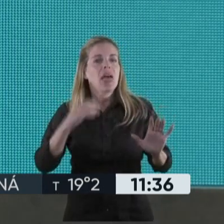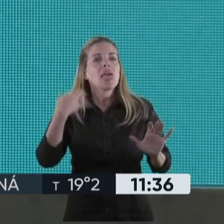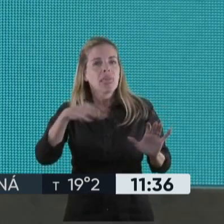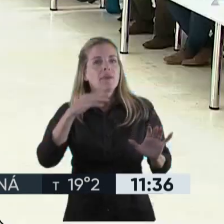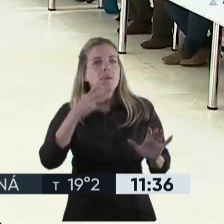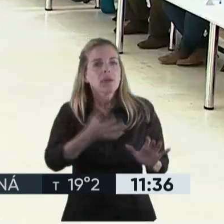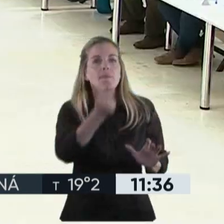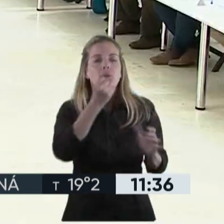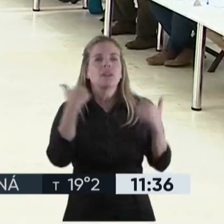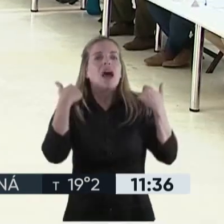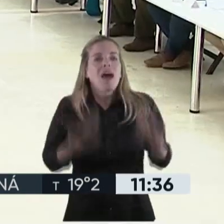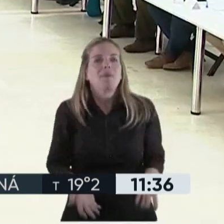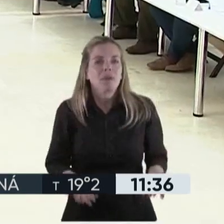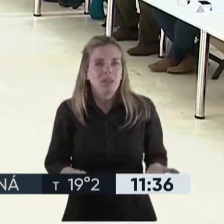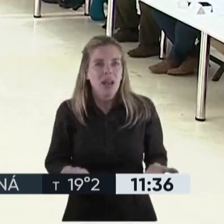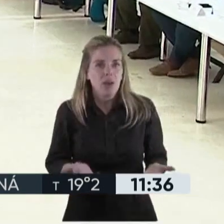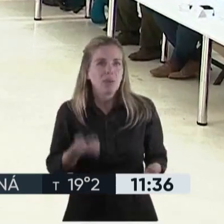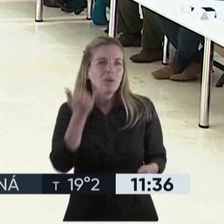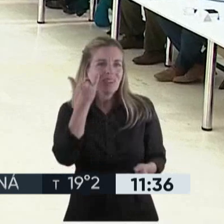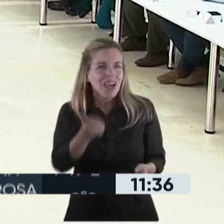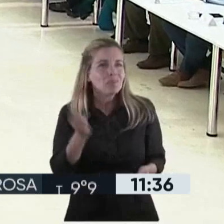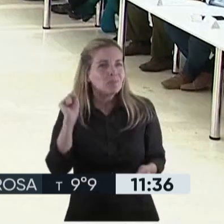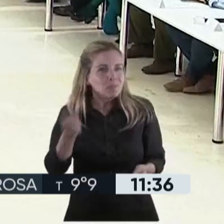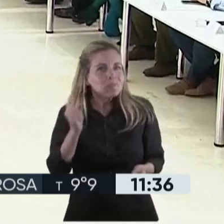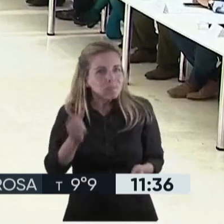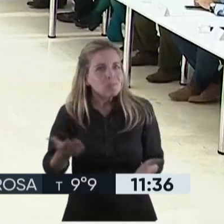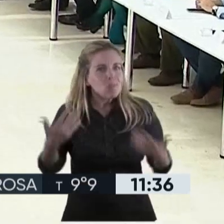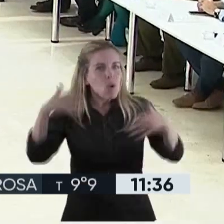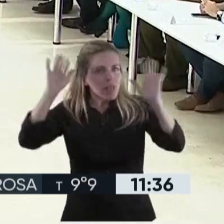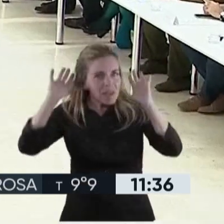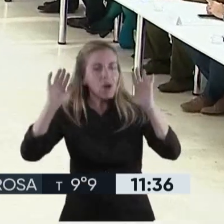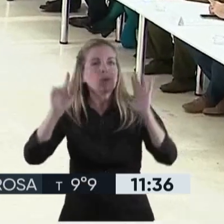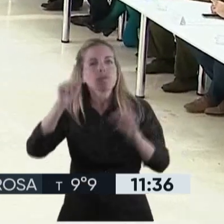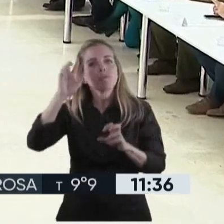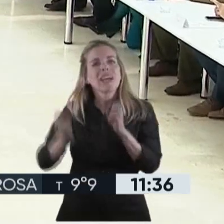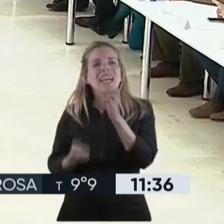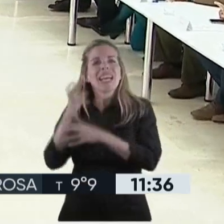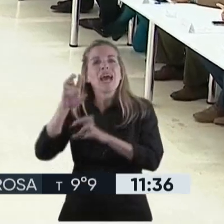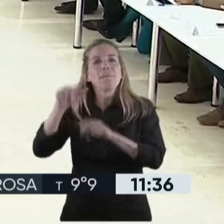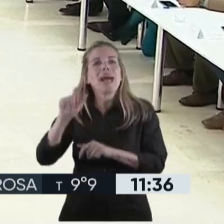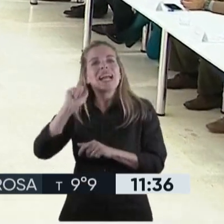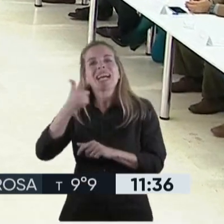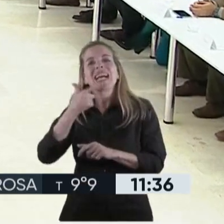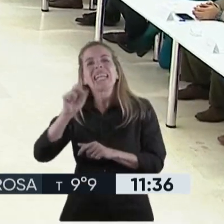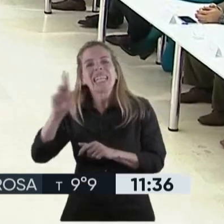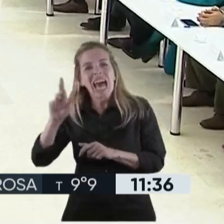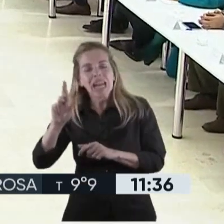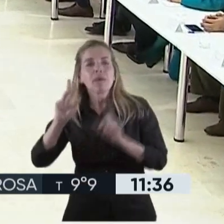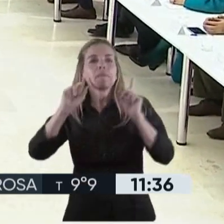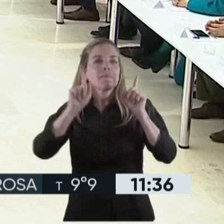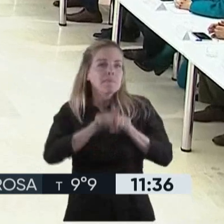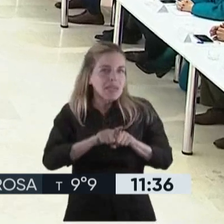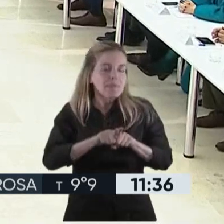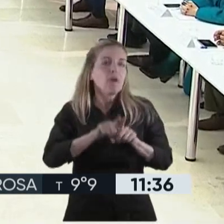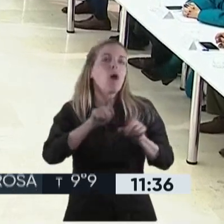desaprovecharla. Como fuimos capaces de hacer ese plan Gasar y como fuimos capaces de